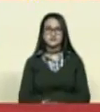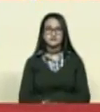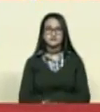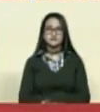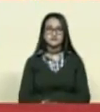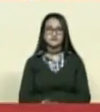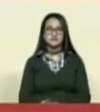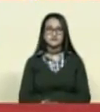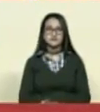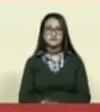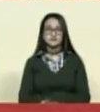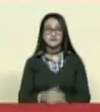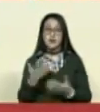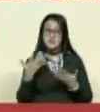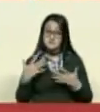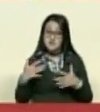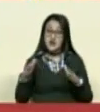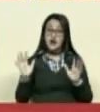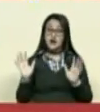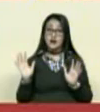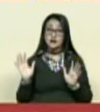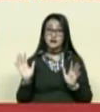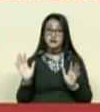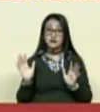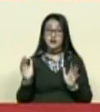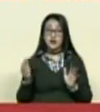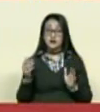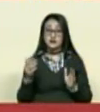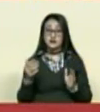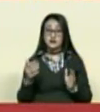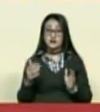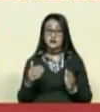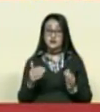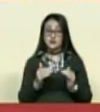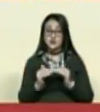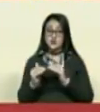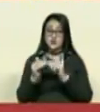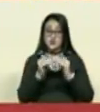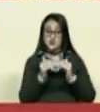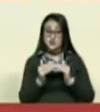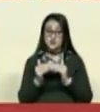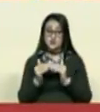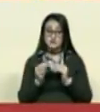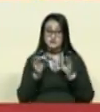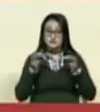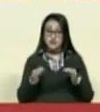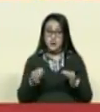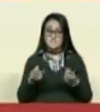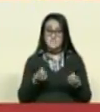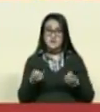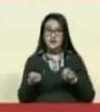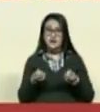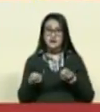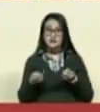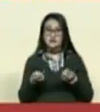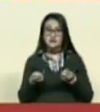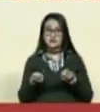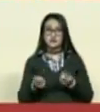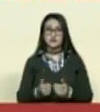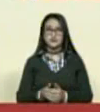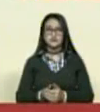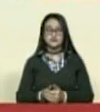Mientras construimos los nuevos equilibrios en el sistema de fijación de precios y en el